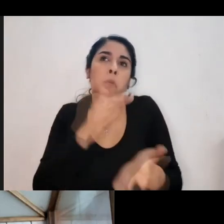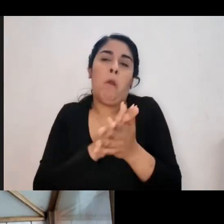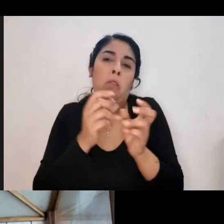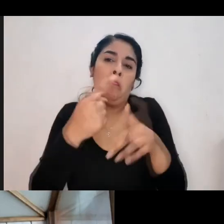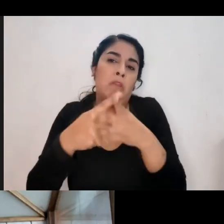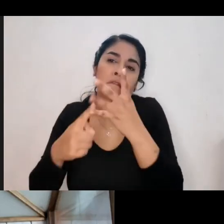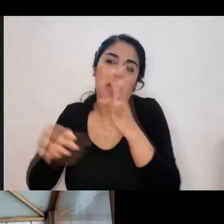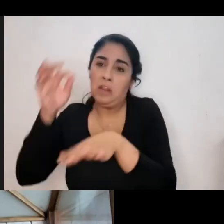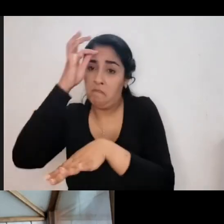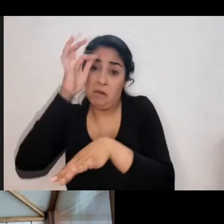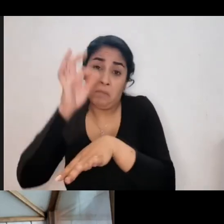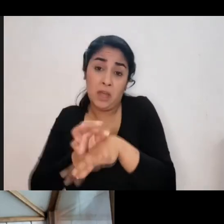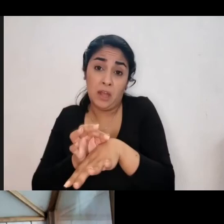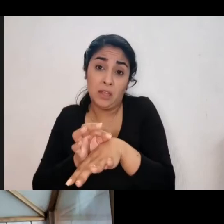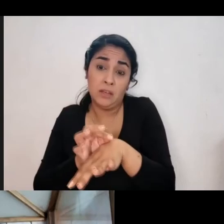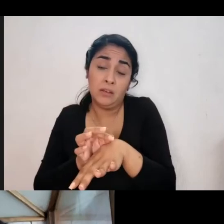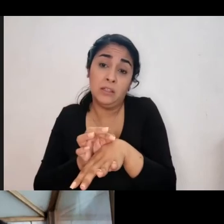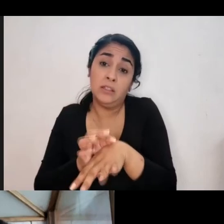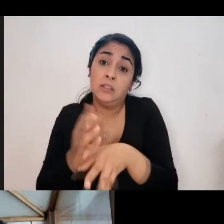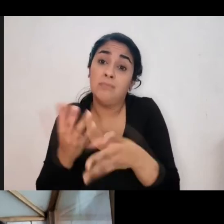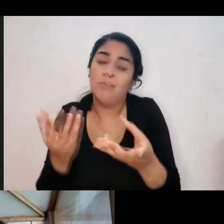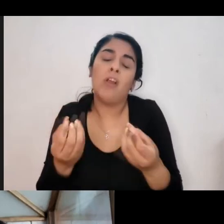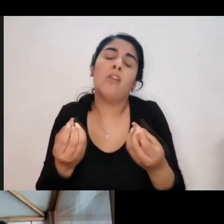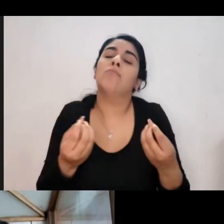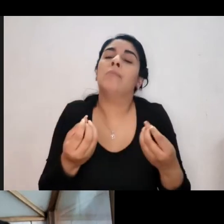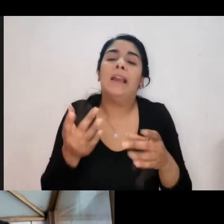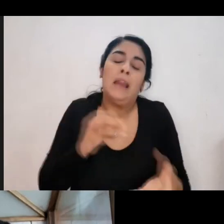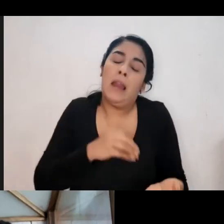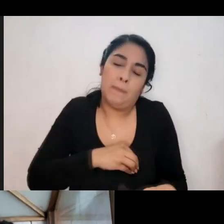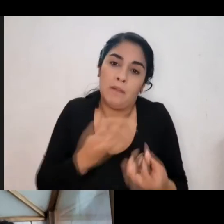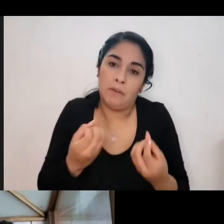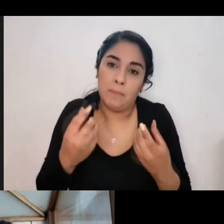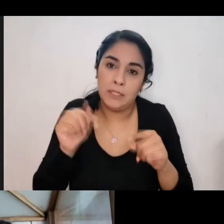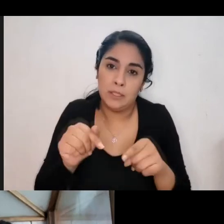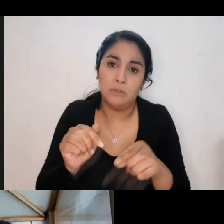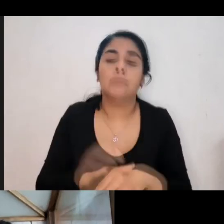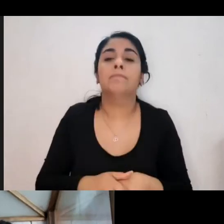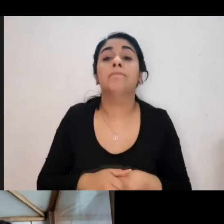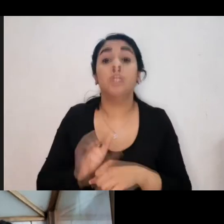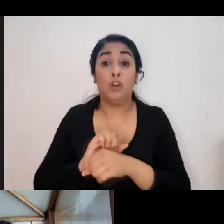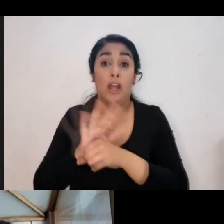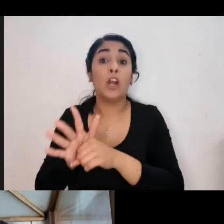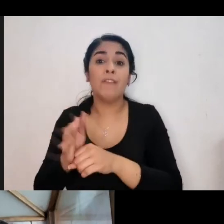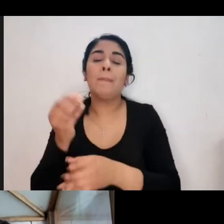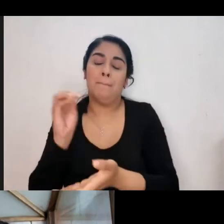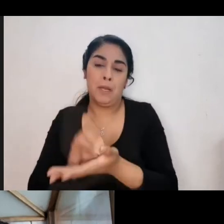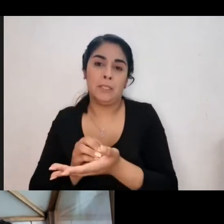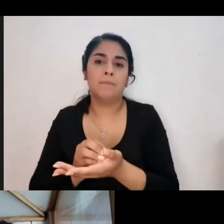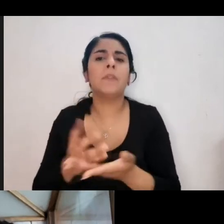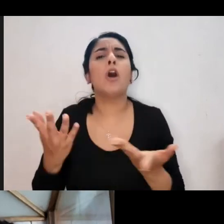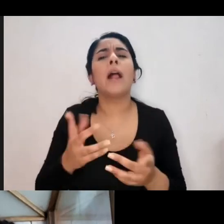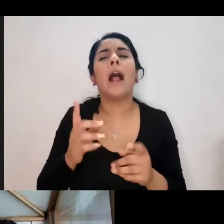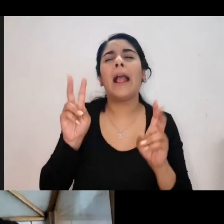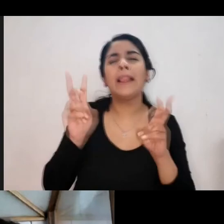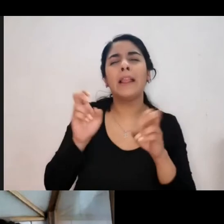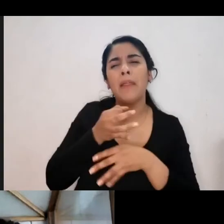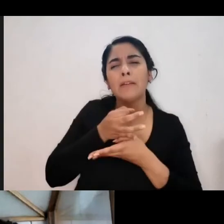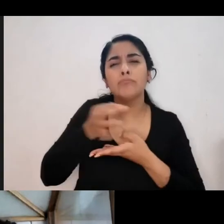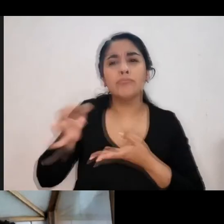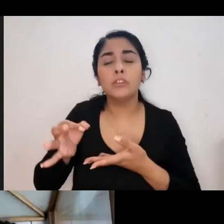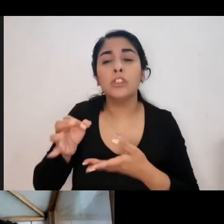es una más. Y es lamentable que pase eso. Ahora, ¿cómo se produce el contagio somático? Es zoonótico,